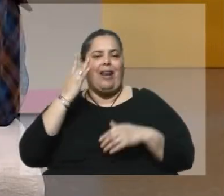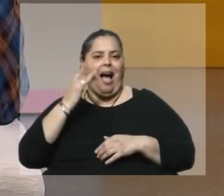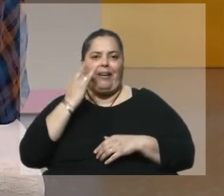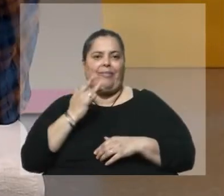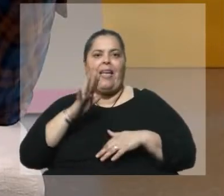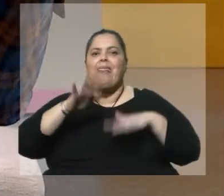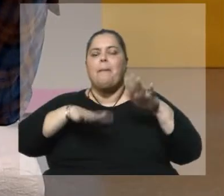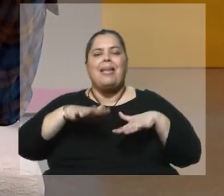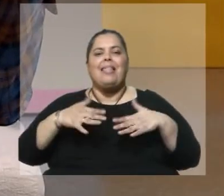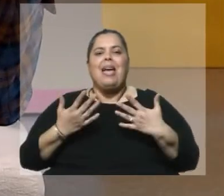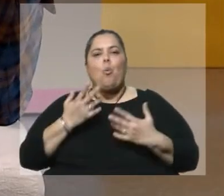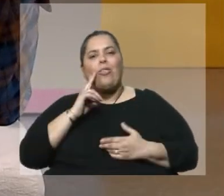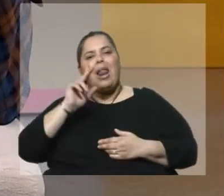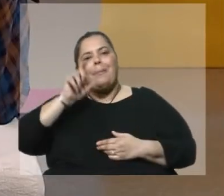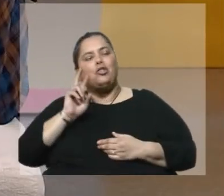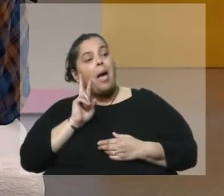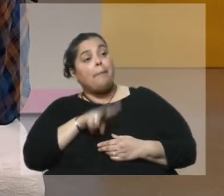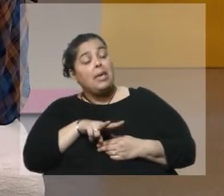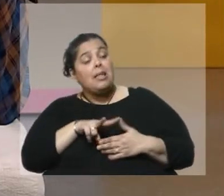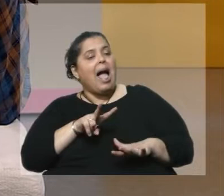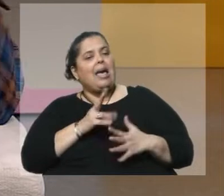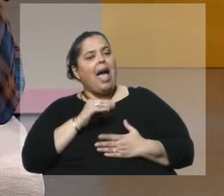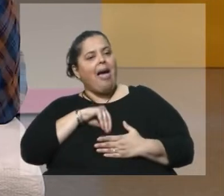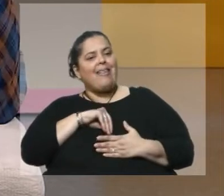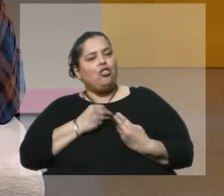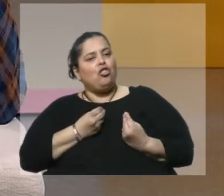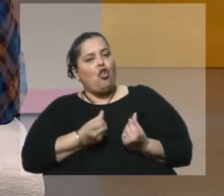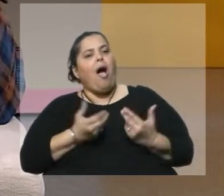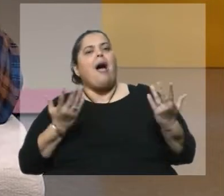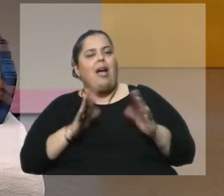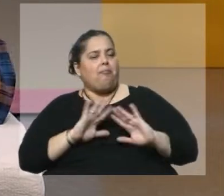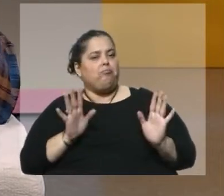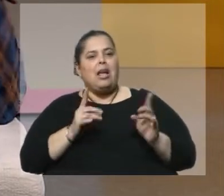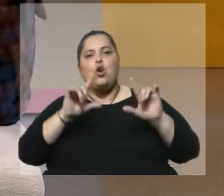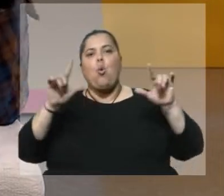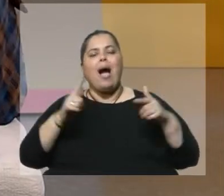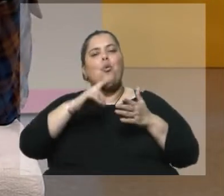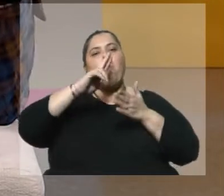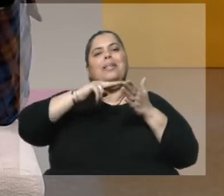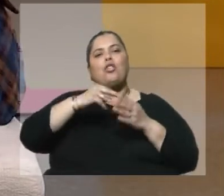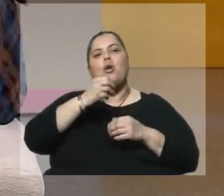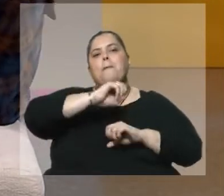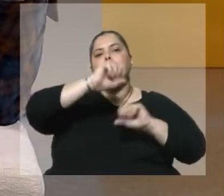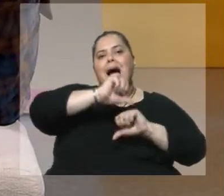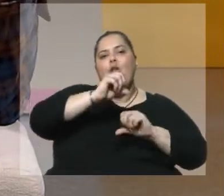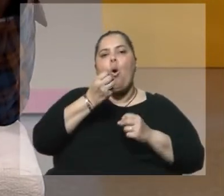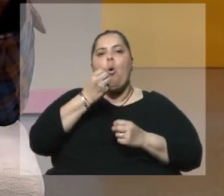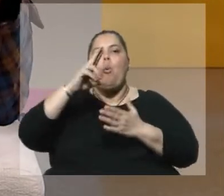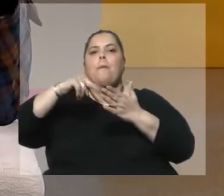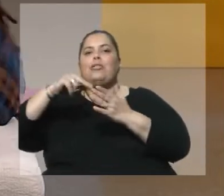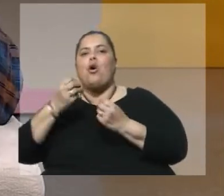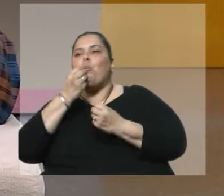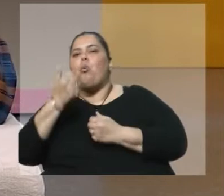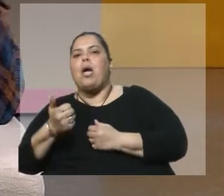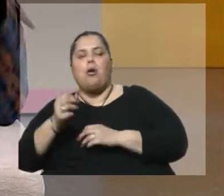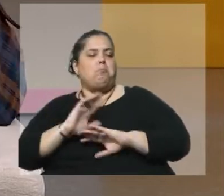ver con lo que le genera al espectador, lo que te mueve a ti. Por eso es que no hay un pintor malo ni un pintor bueno, ni nada de eso. El